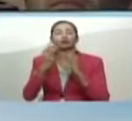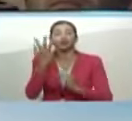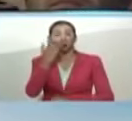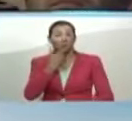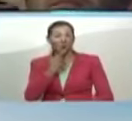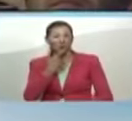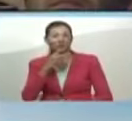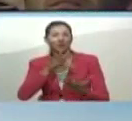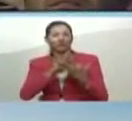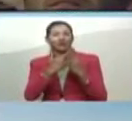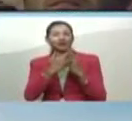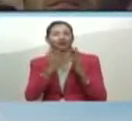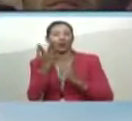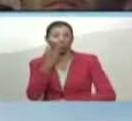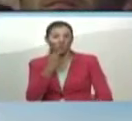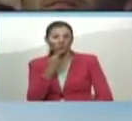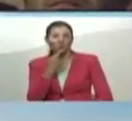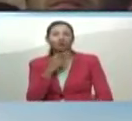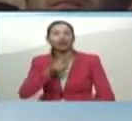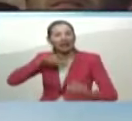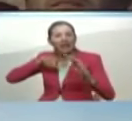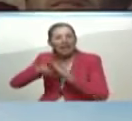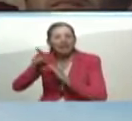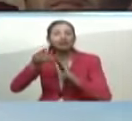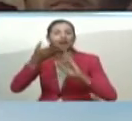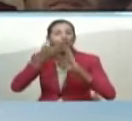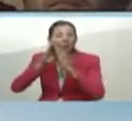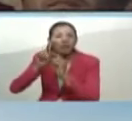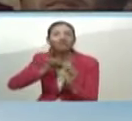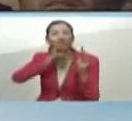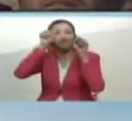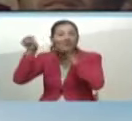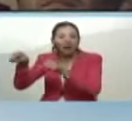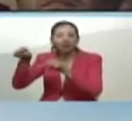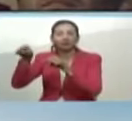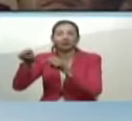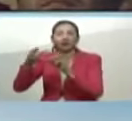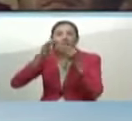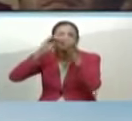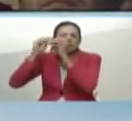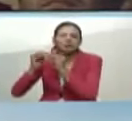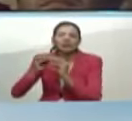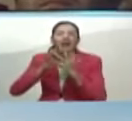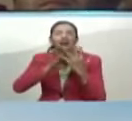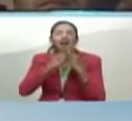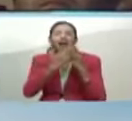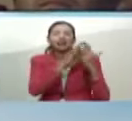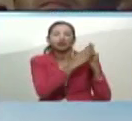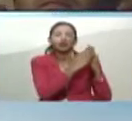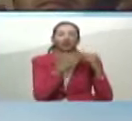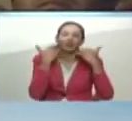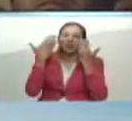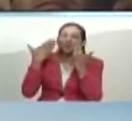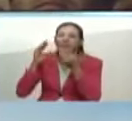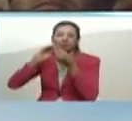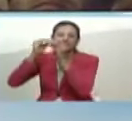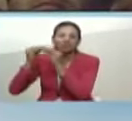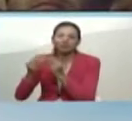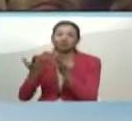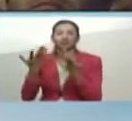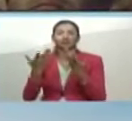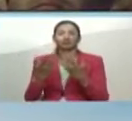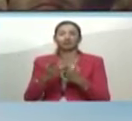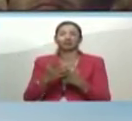Barrio Nuevo, Barrio Tricolor, entre a las comunidades pesqueras, que pudieran recuperar las rancherías de los pescadores. Son rancherías que están en muy